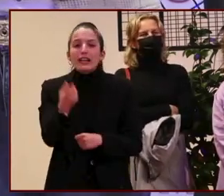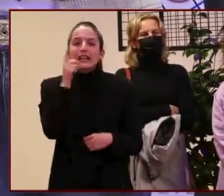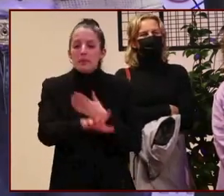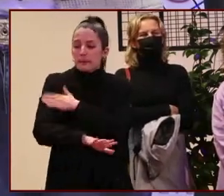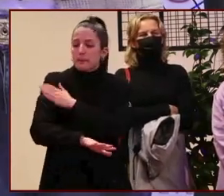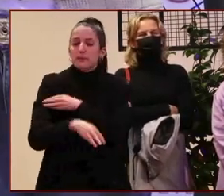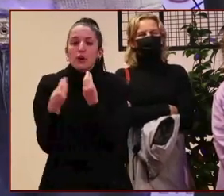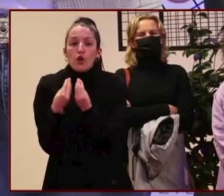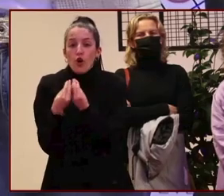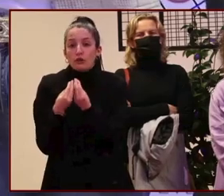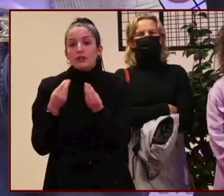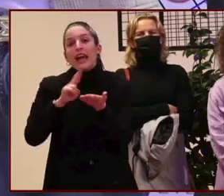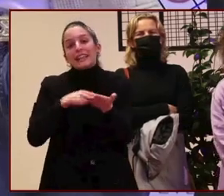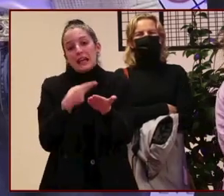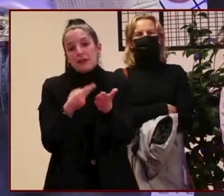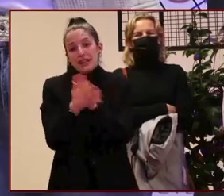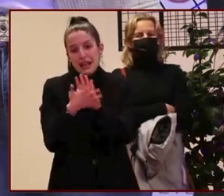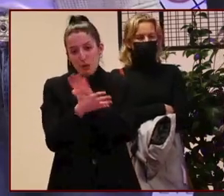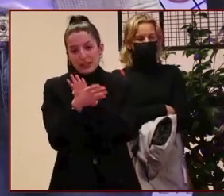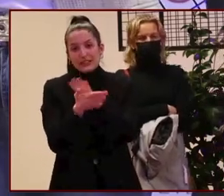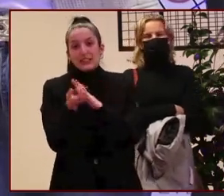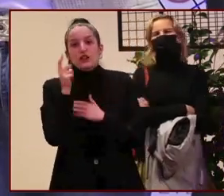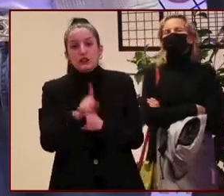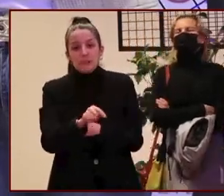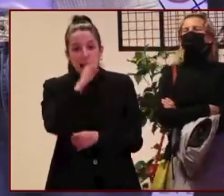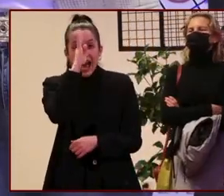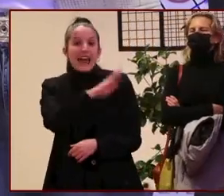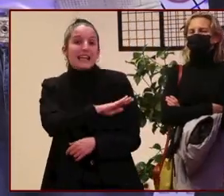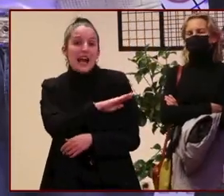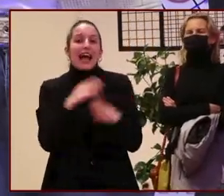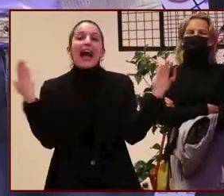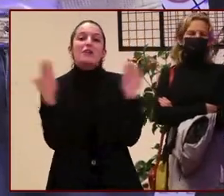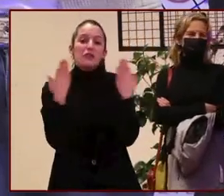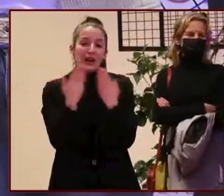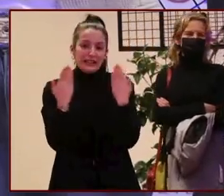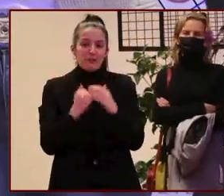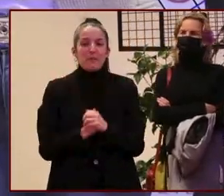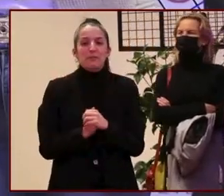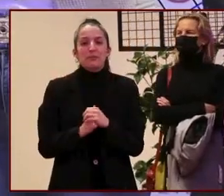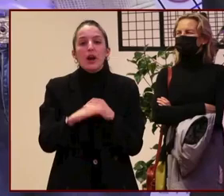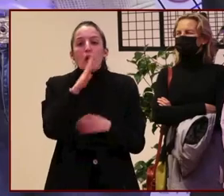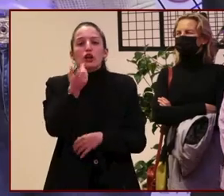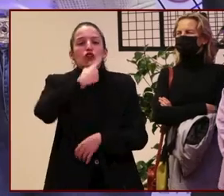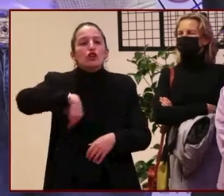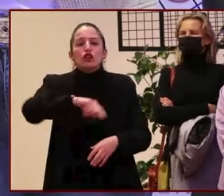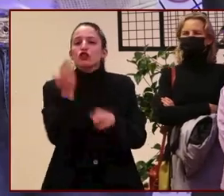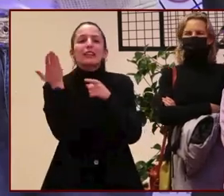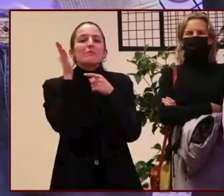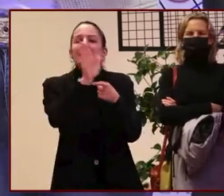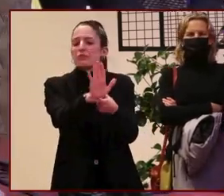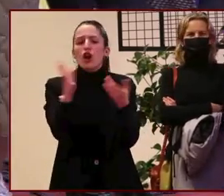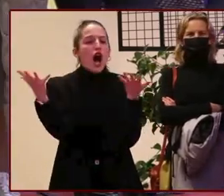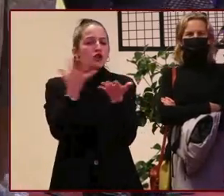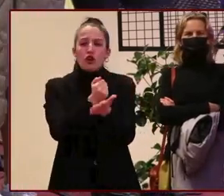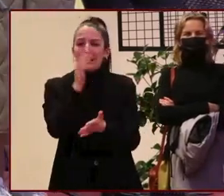las intérpretes de signos adriana y fátima porque nos representamos a todas las mujeres